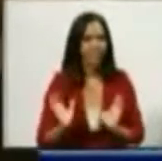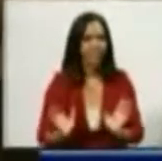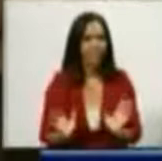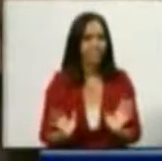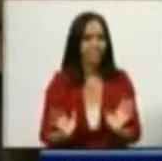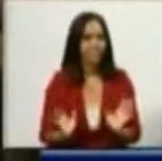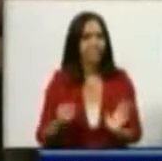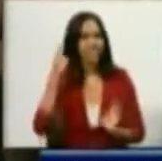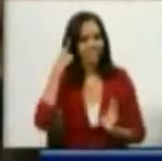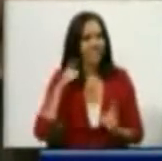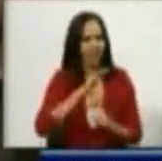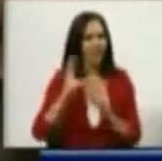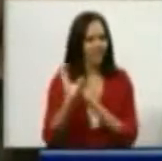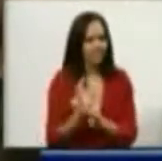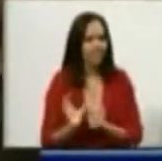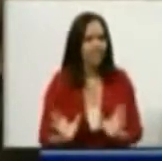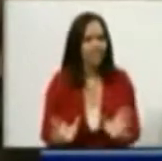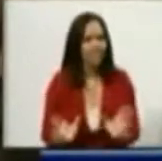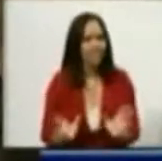sabe tradición